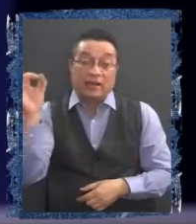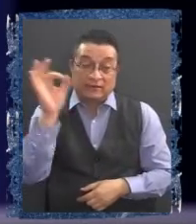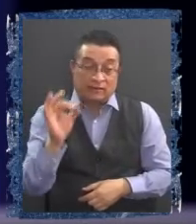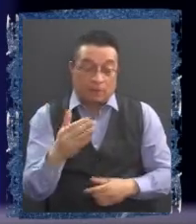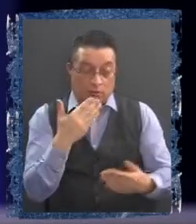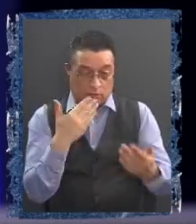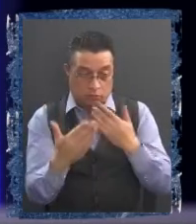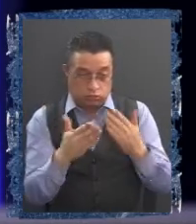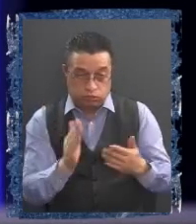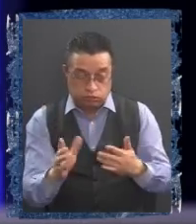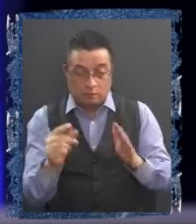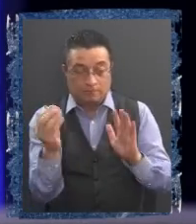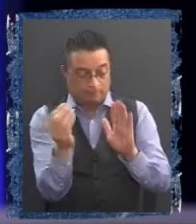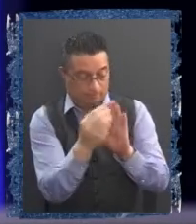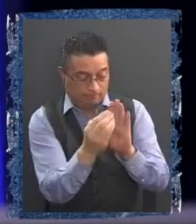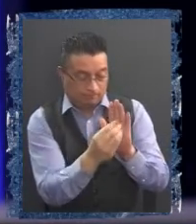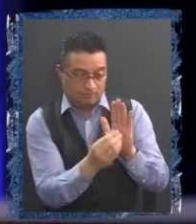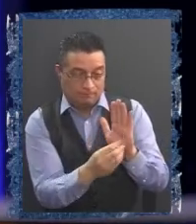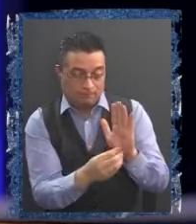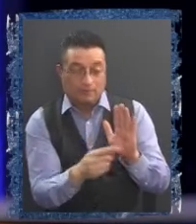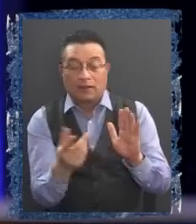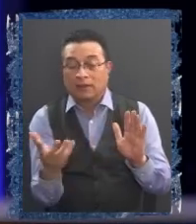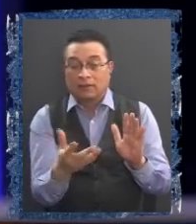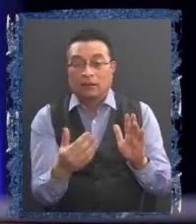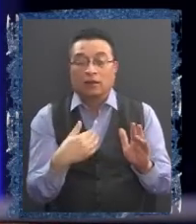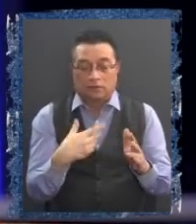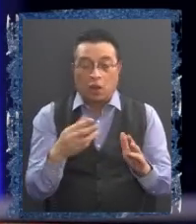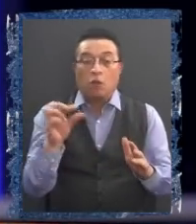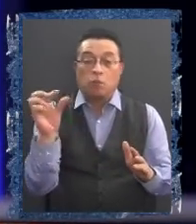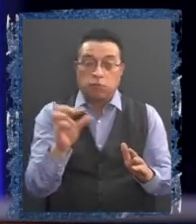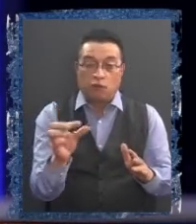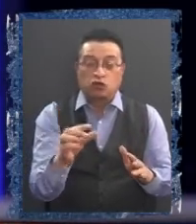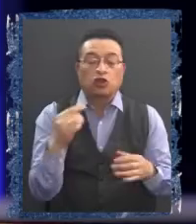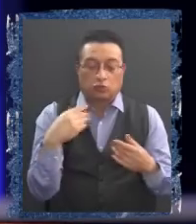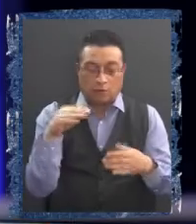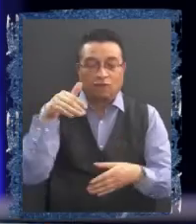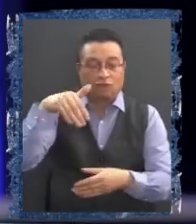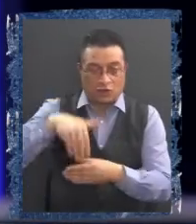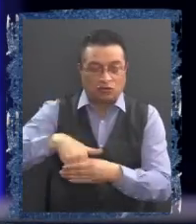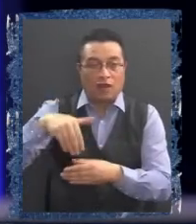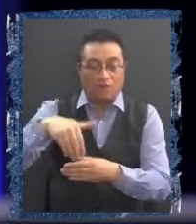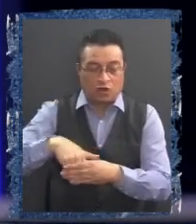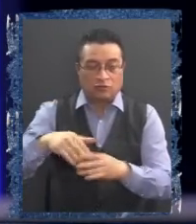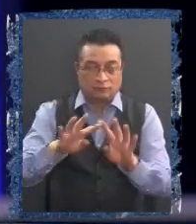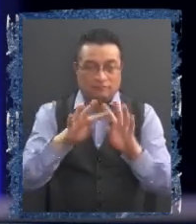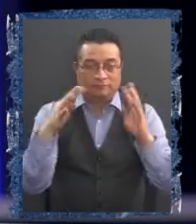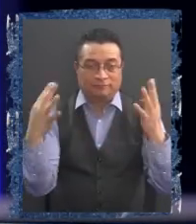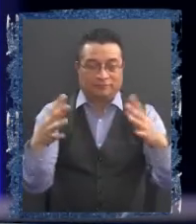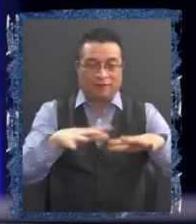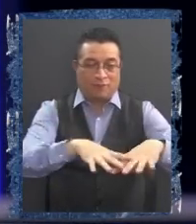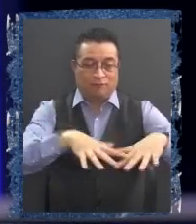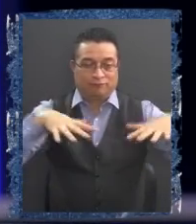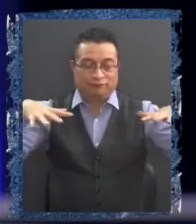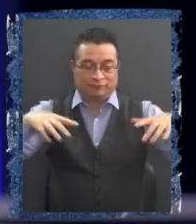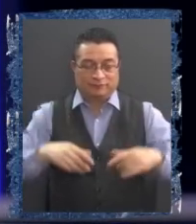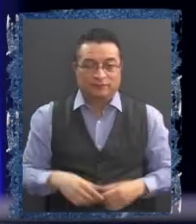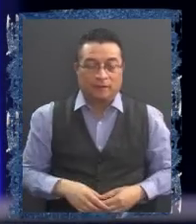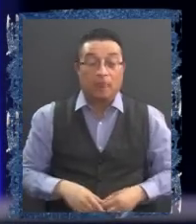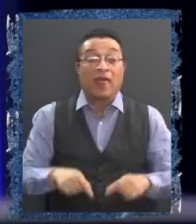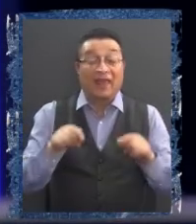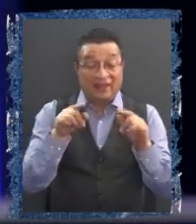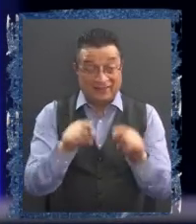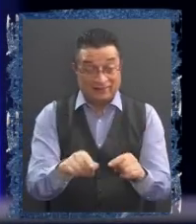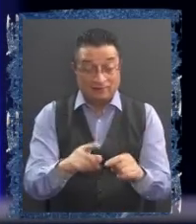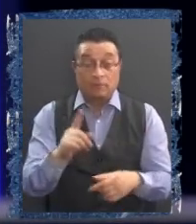las indicaciones de disposiciones transitorias que van a ser votadas por el Pleno. Allí se van a definir en